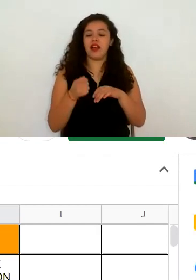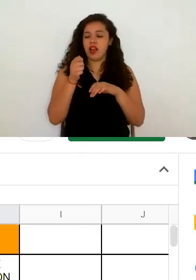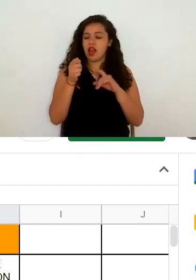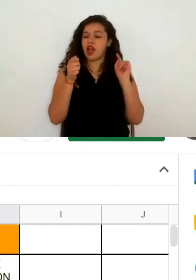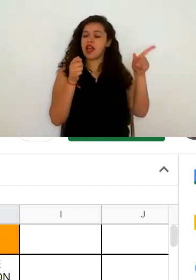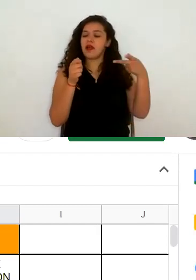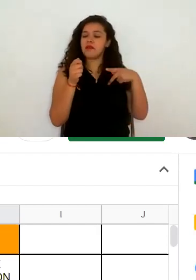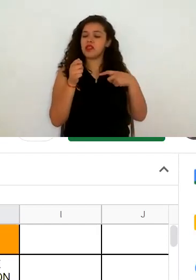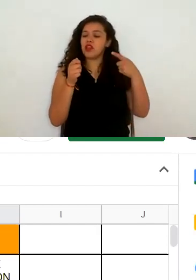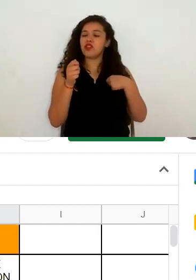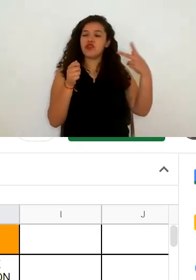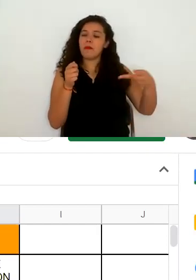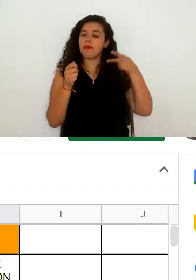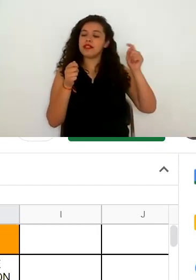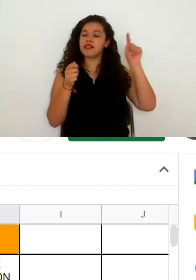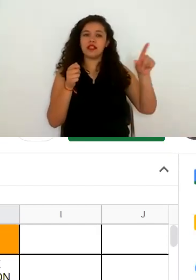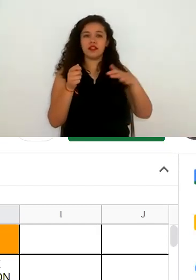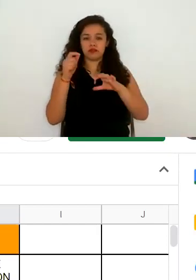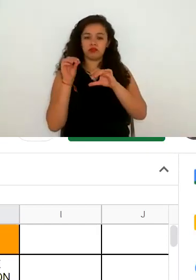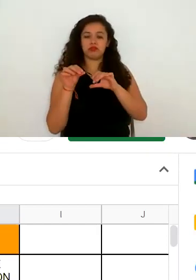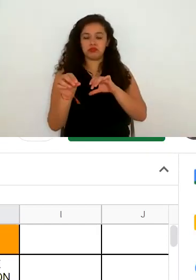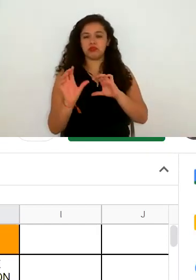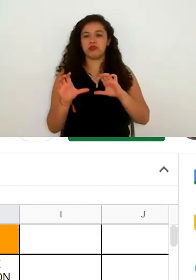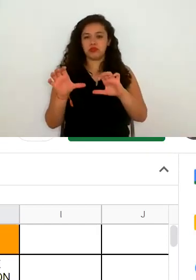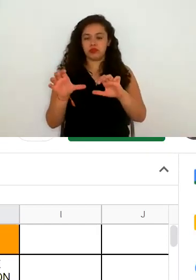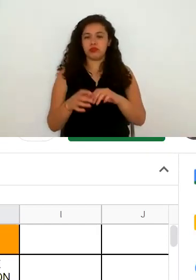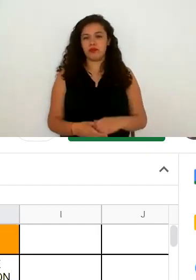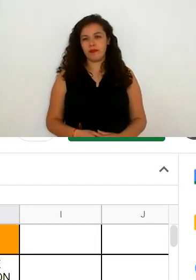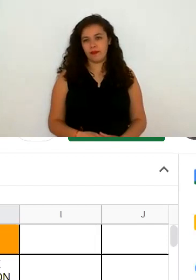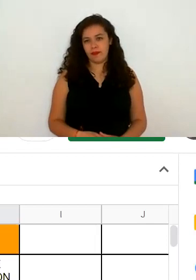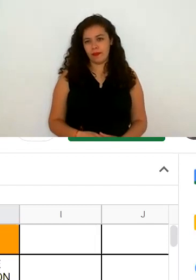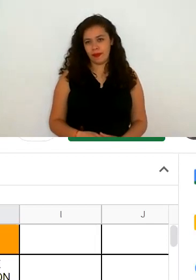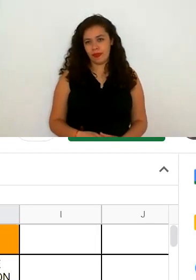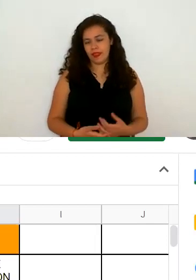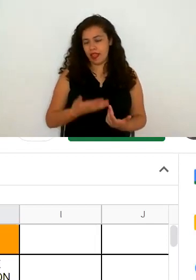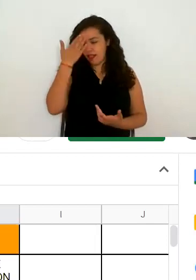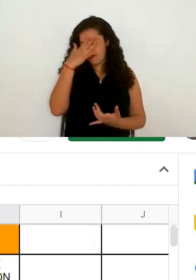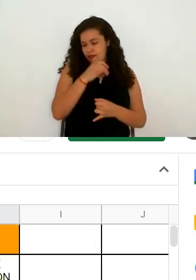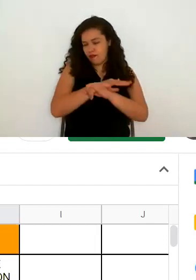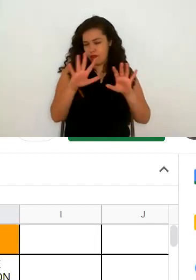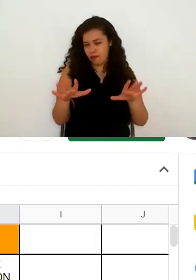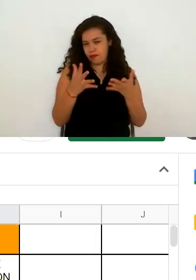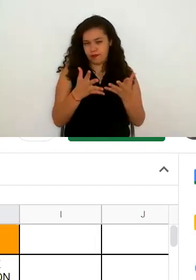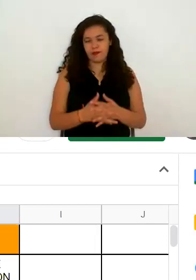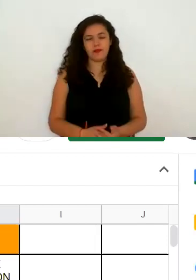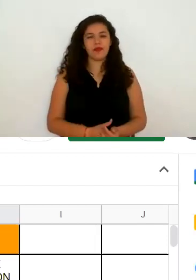que ese expediente, a través de su testigo, se prestó, cuándo se prestó, por qué se prestó, etc.